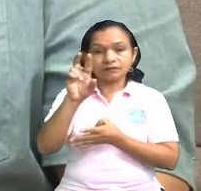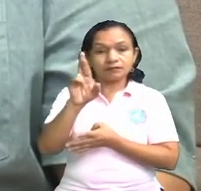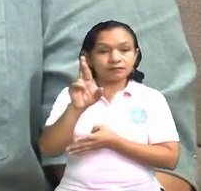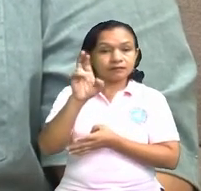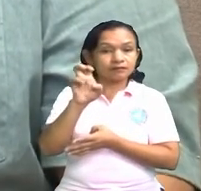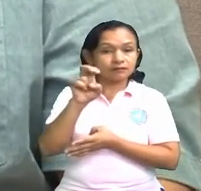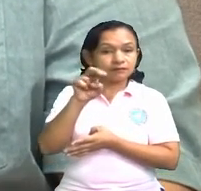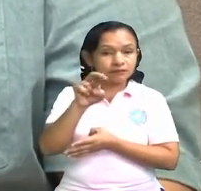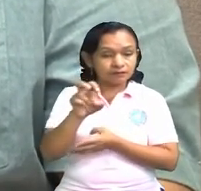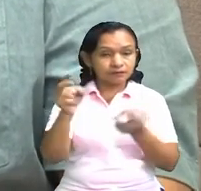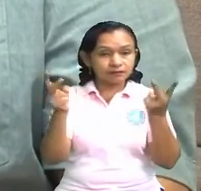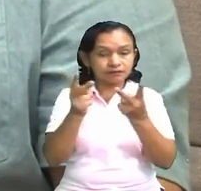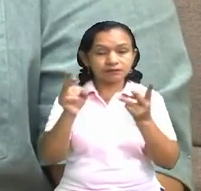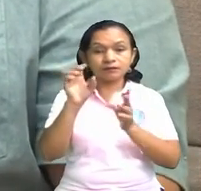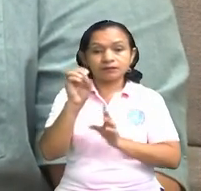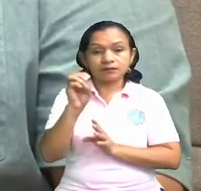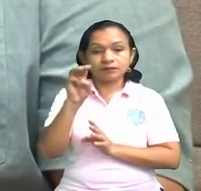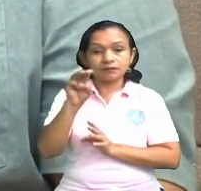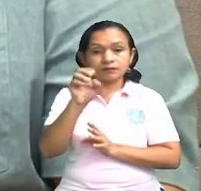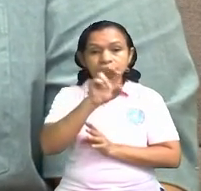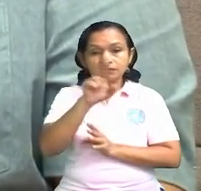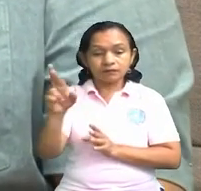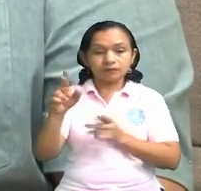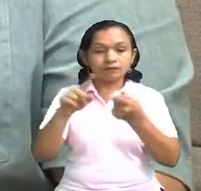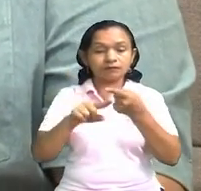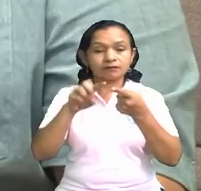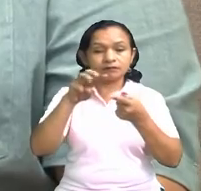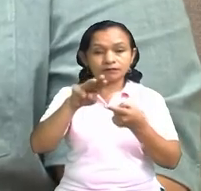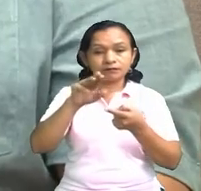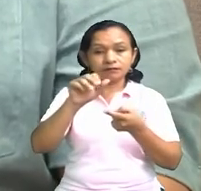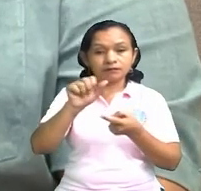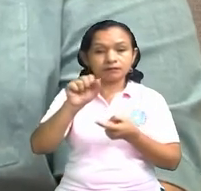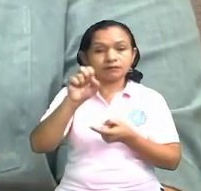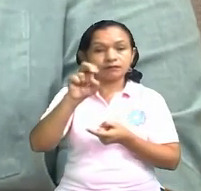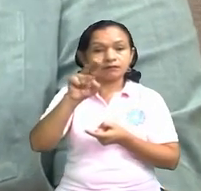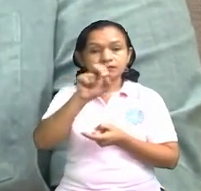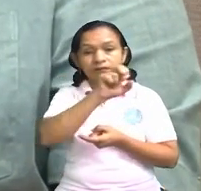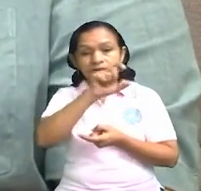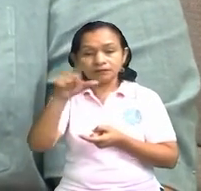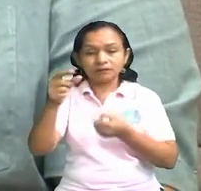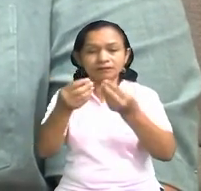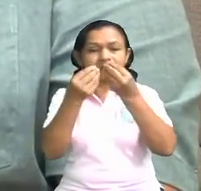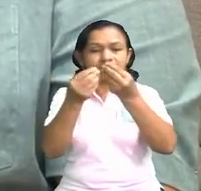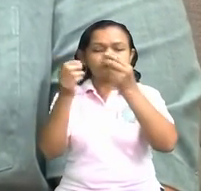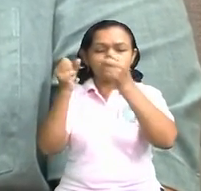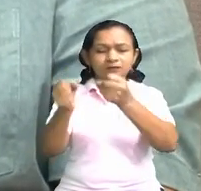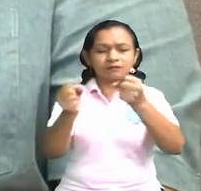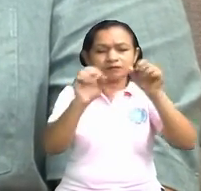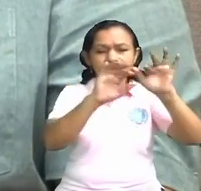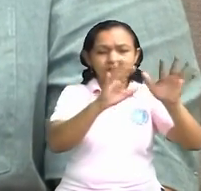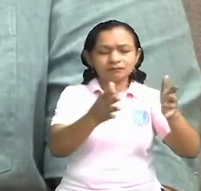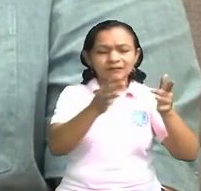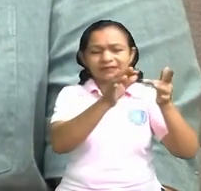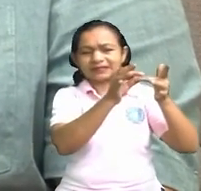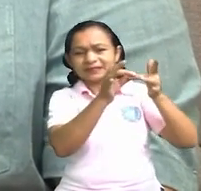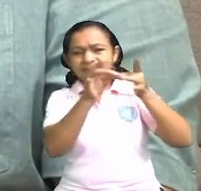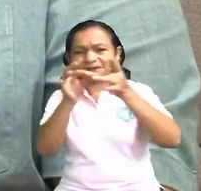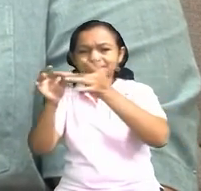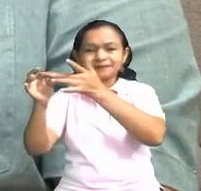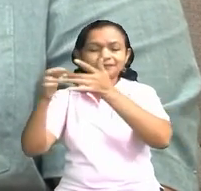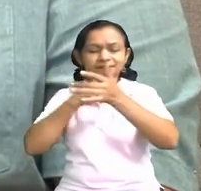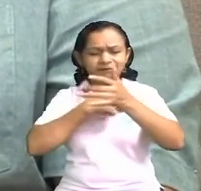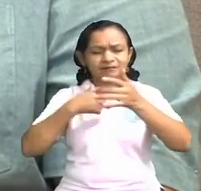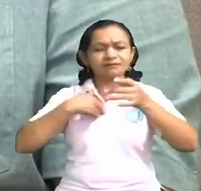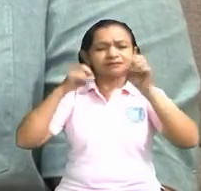Viva, Omar Cabeza, Manuel Calderón, una constelación de hombres y mujeres que